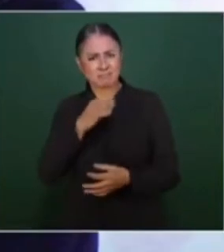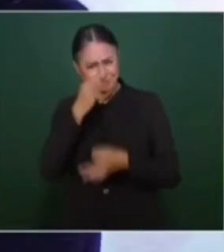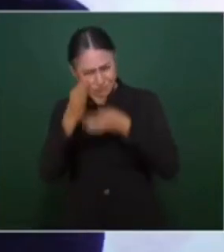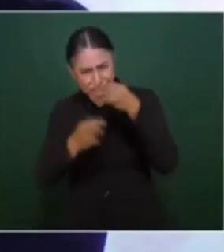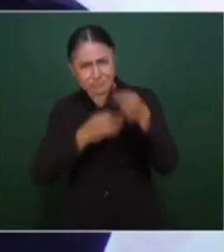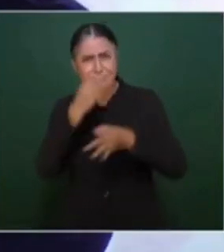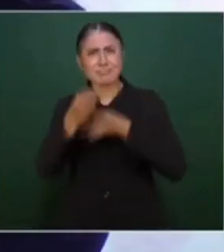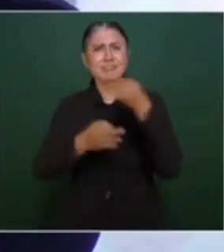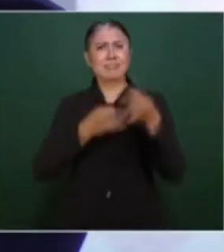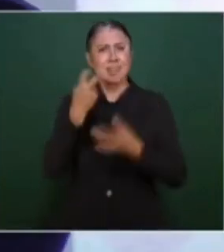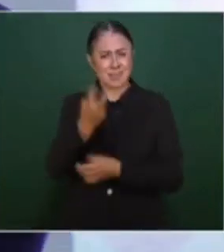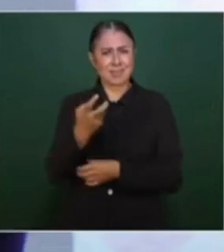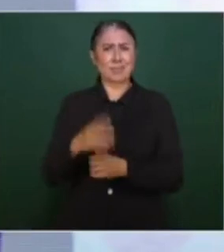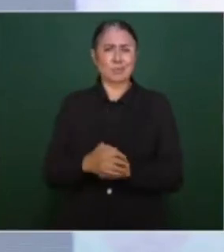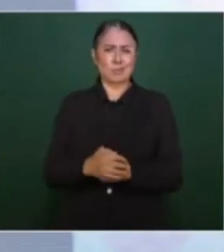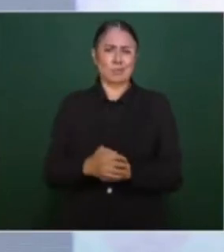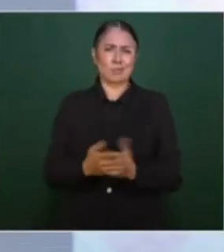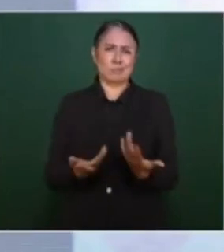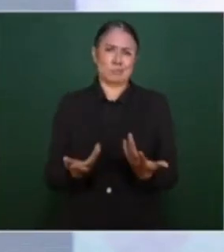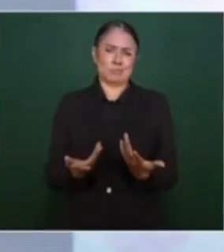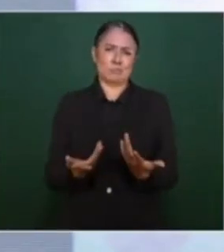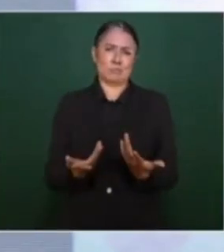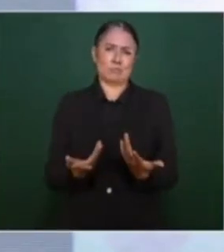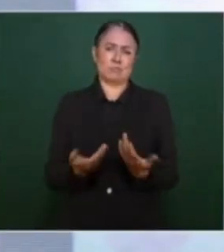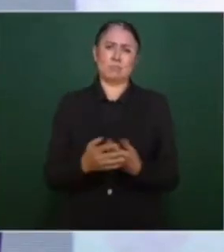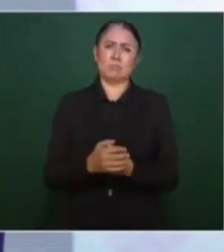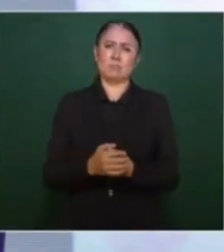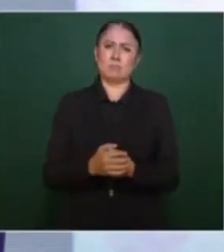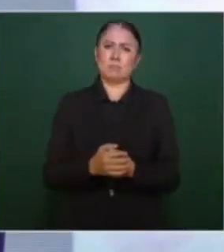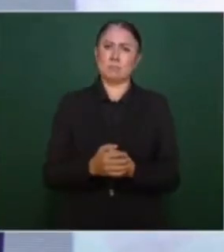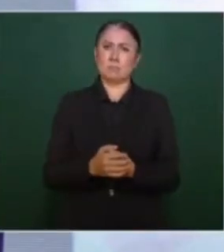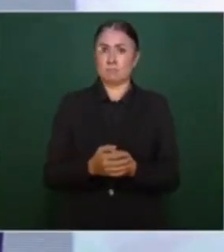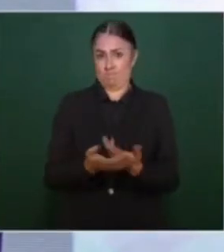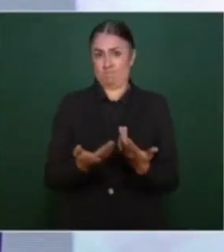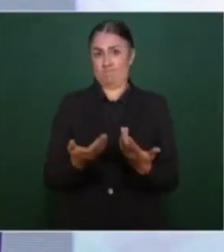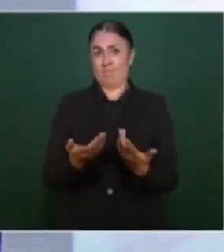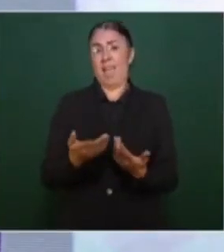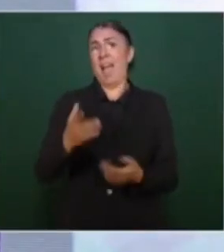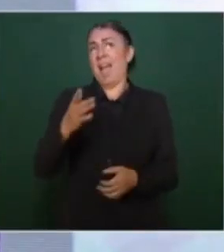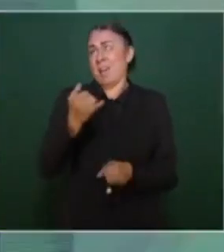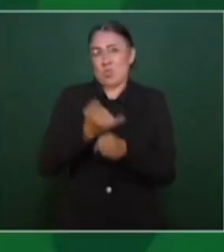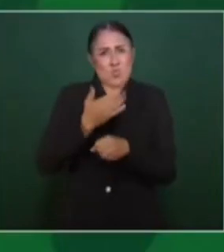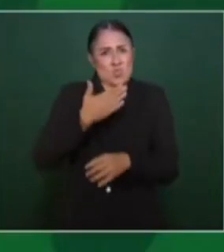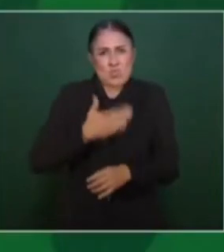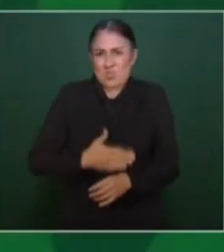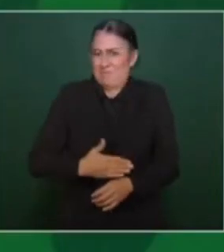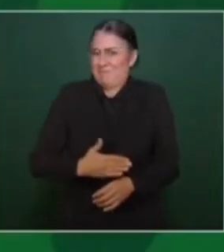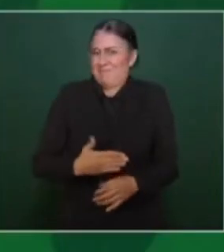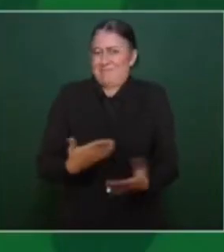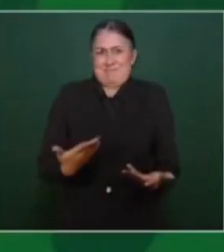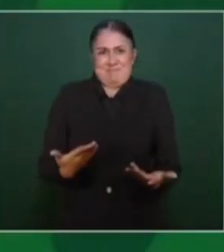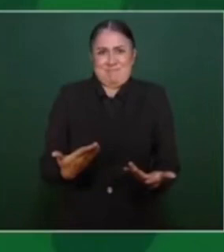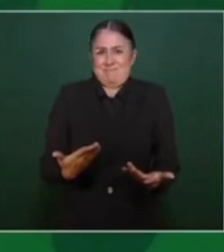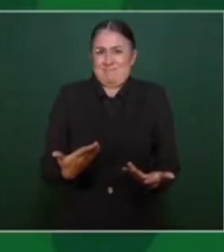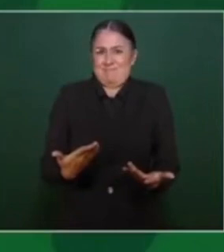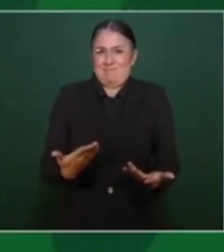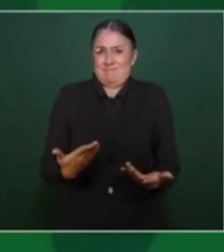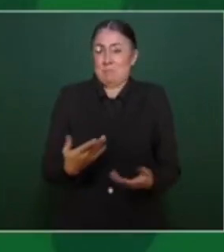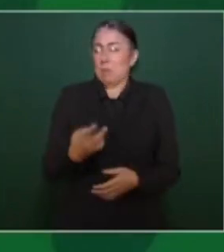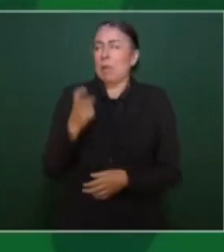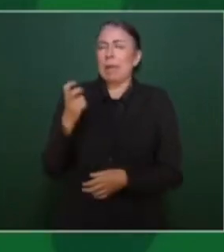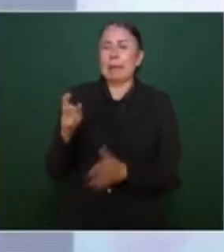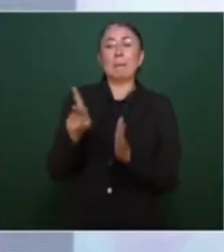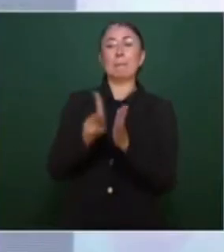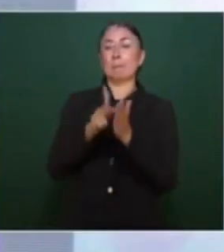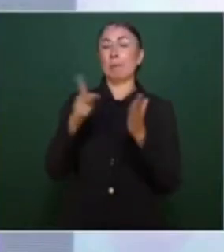Así la gente diría, qué barbaridad, cuántas injusticias. Y en ese periódico sí dicen